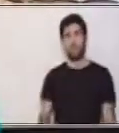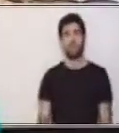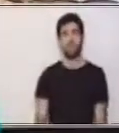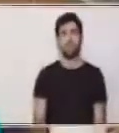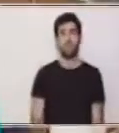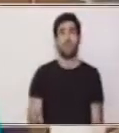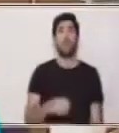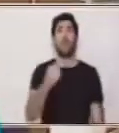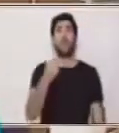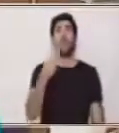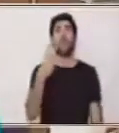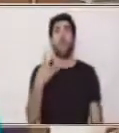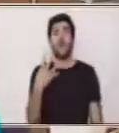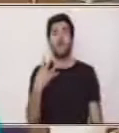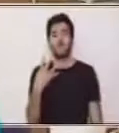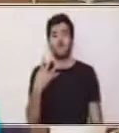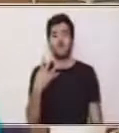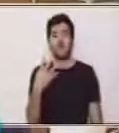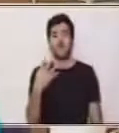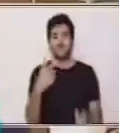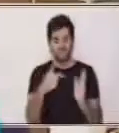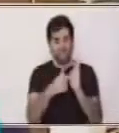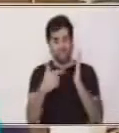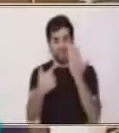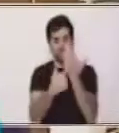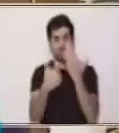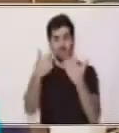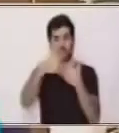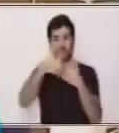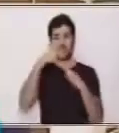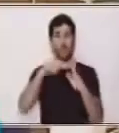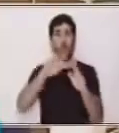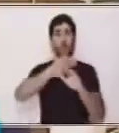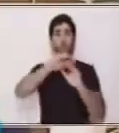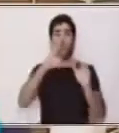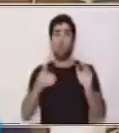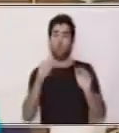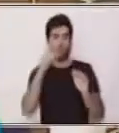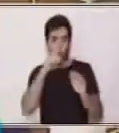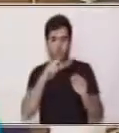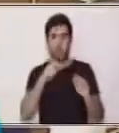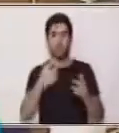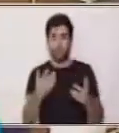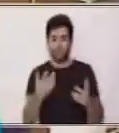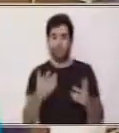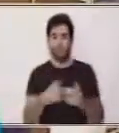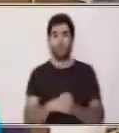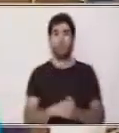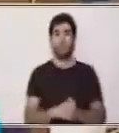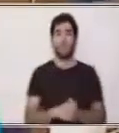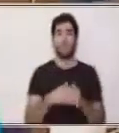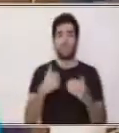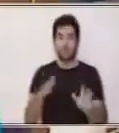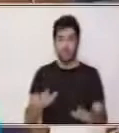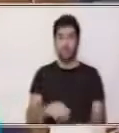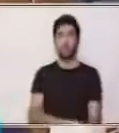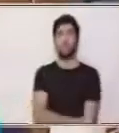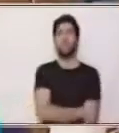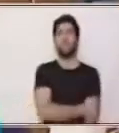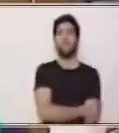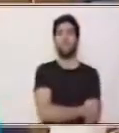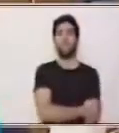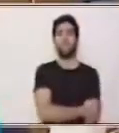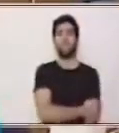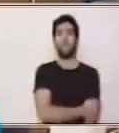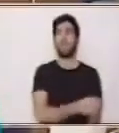de caras curvas que tiene el cubo? Ninguna. Caras planas sí tiene. Muy bien. Luego dice, ¿número